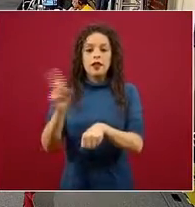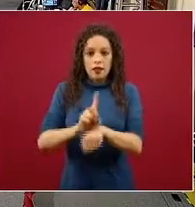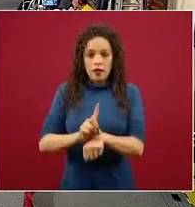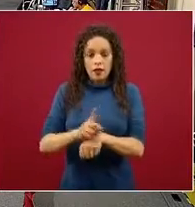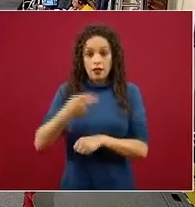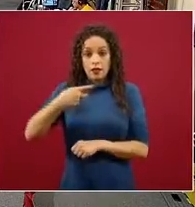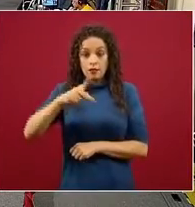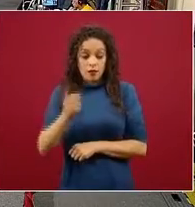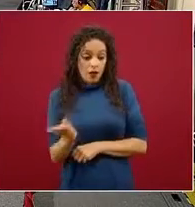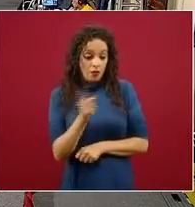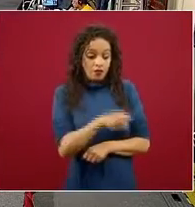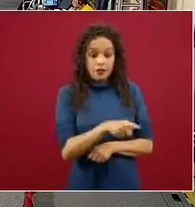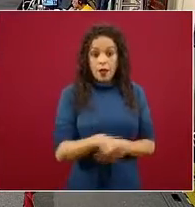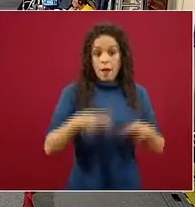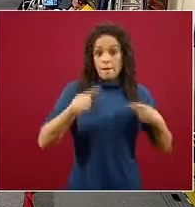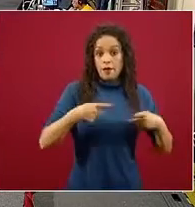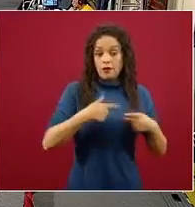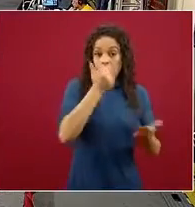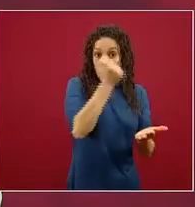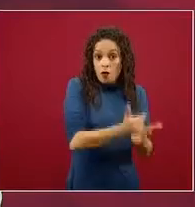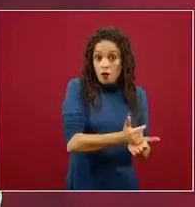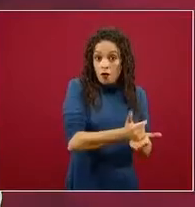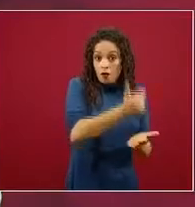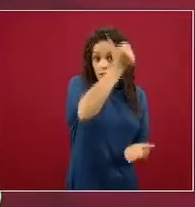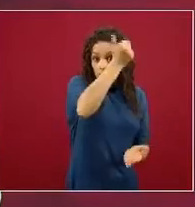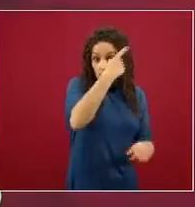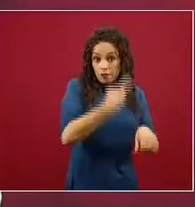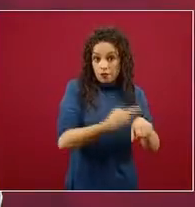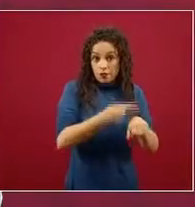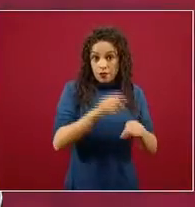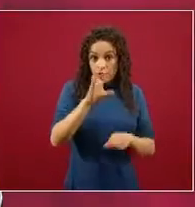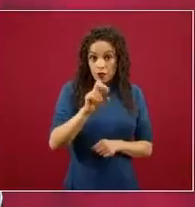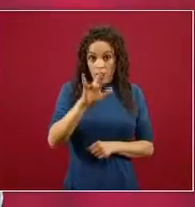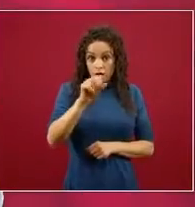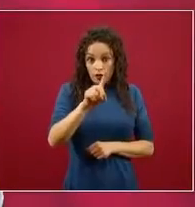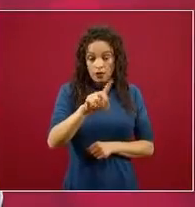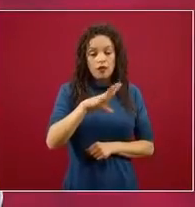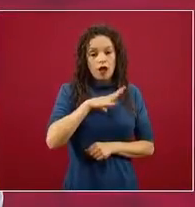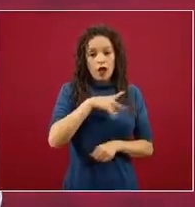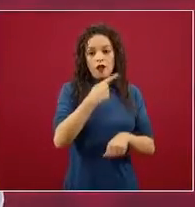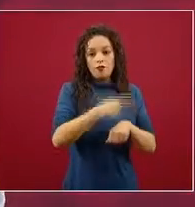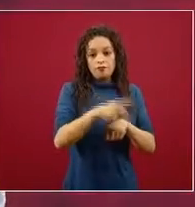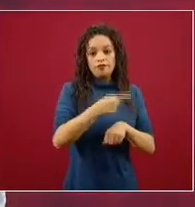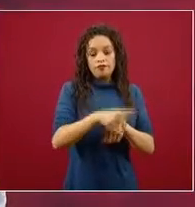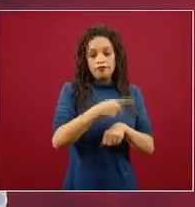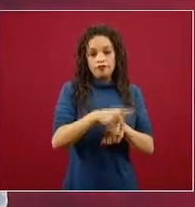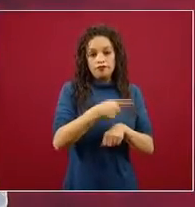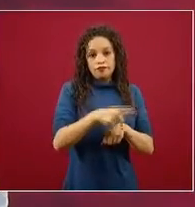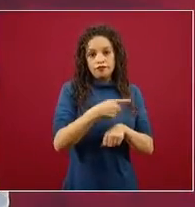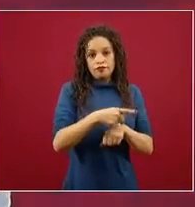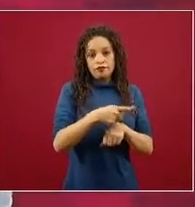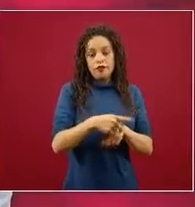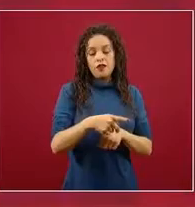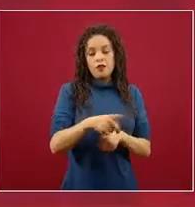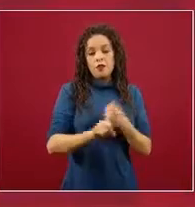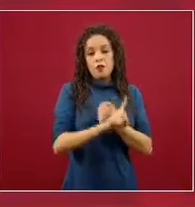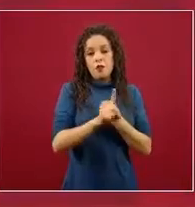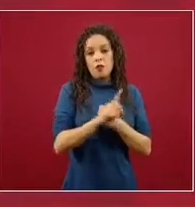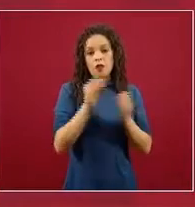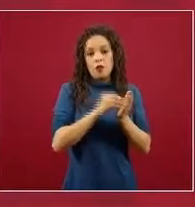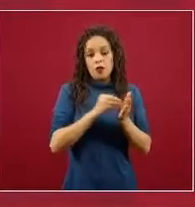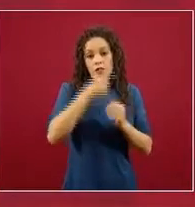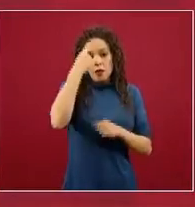las personas que han tenido COVID grave pueden tener afecciones que tarden más en recuperarse. La